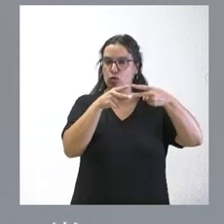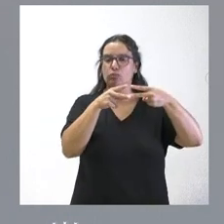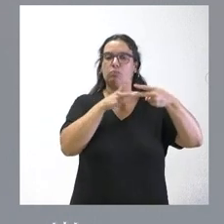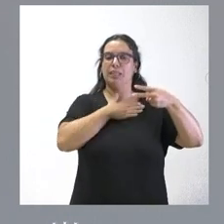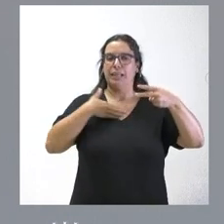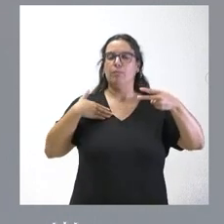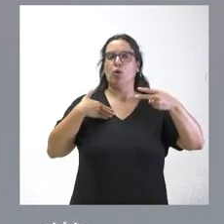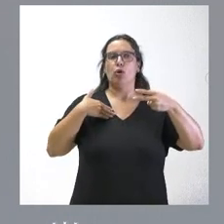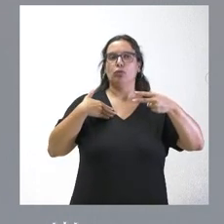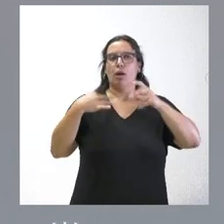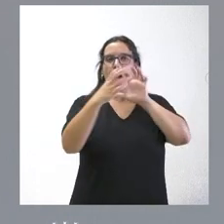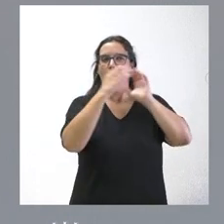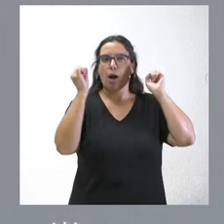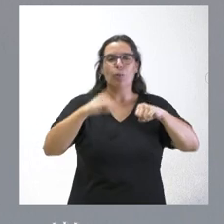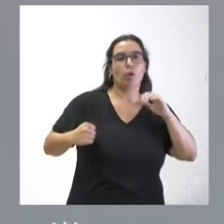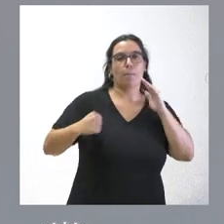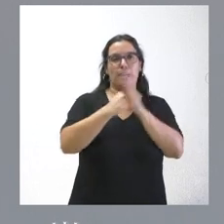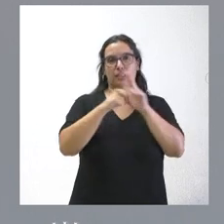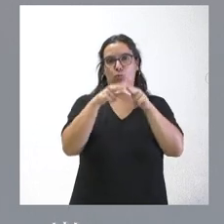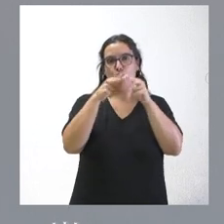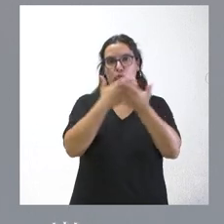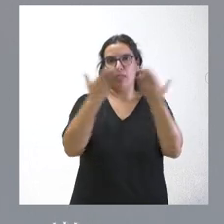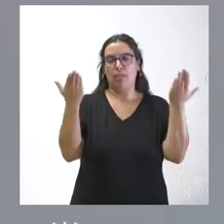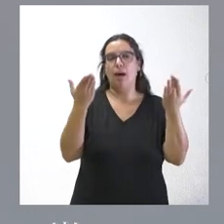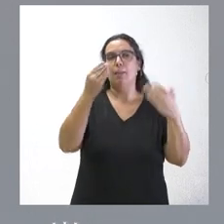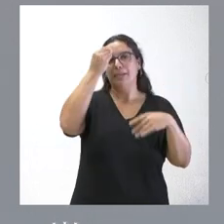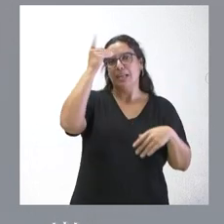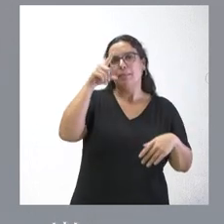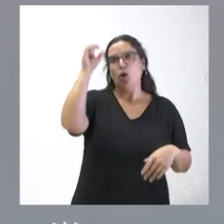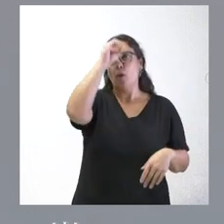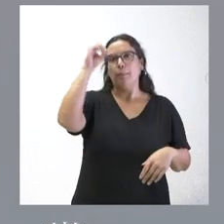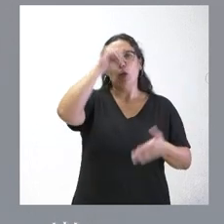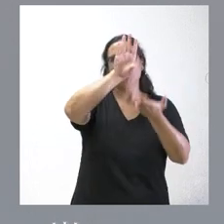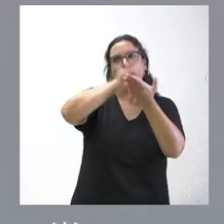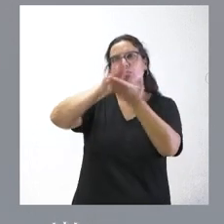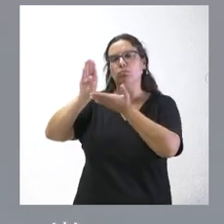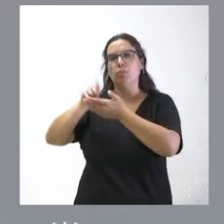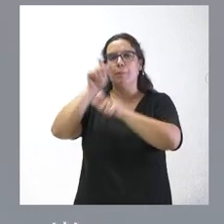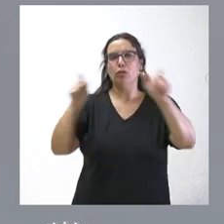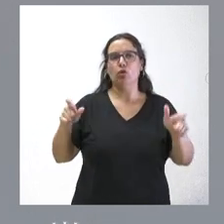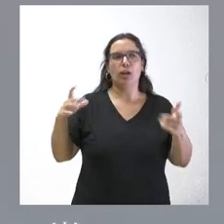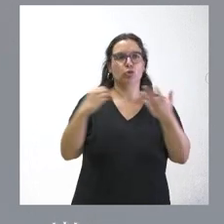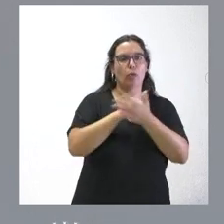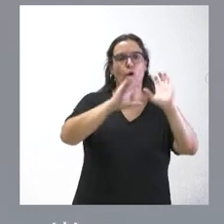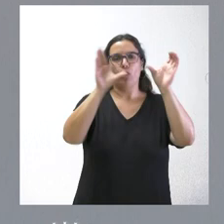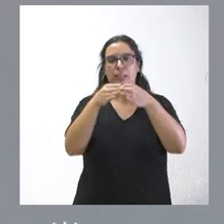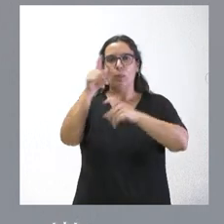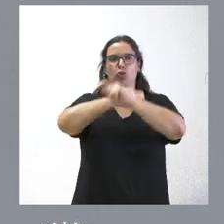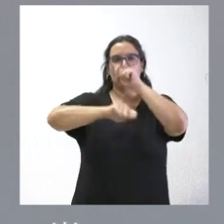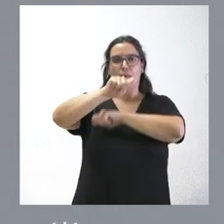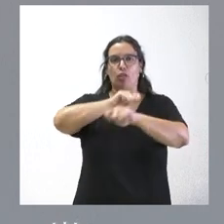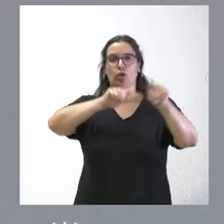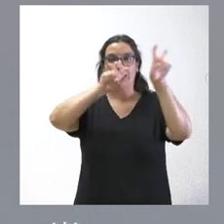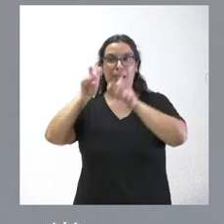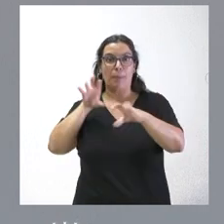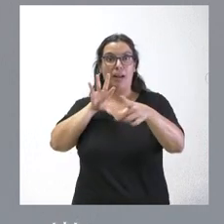con el mayor consenso social posible que se tenga en cuenta la opinión de todas aquellas personas y colectivos y asociaciones que tengan cuestiones